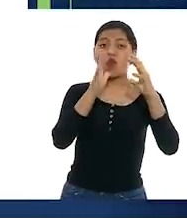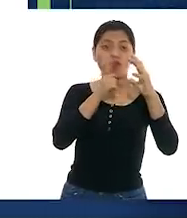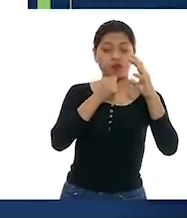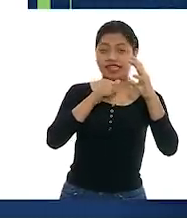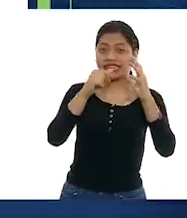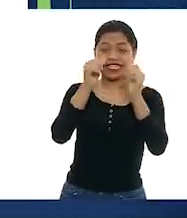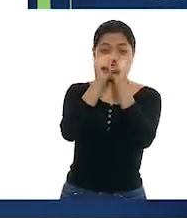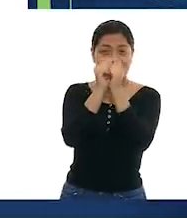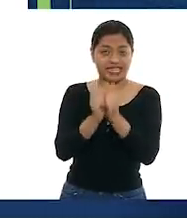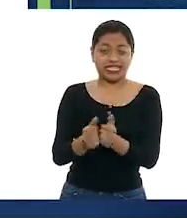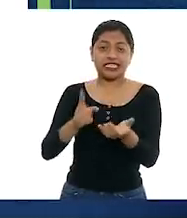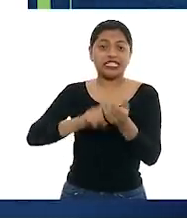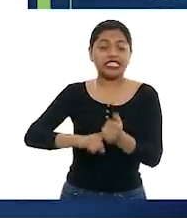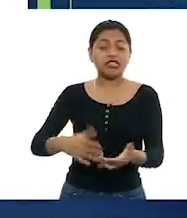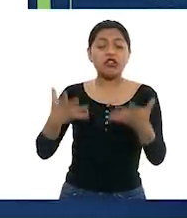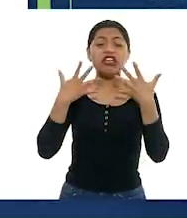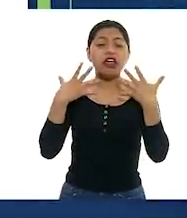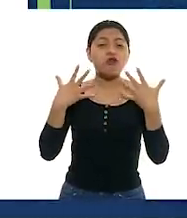efecto invernadero.